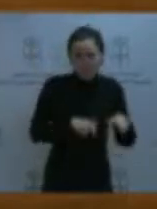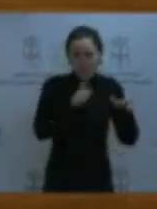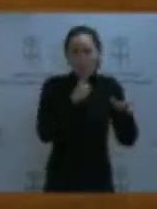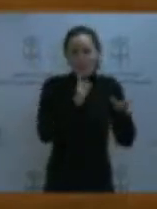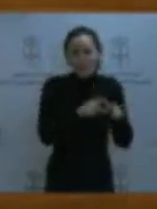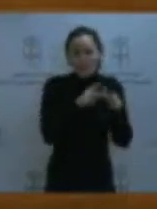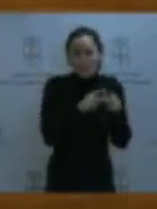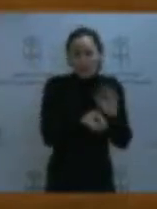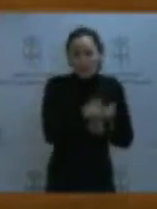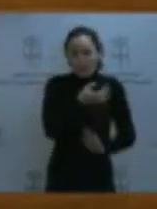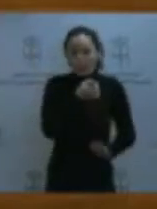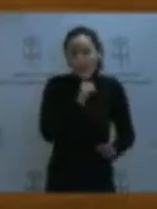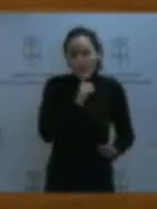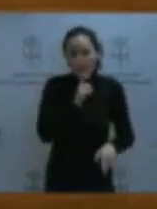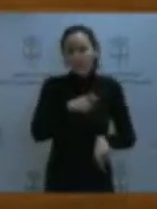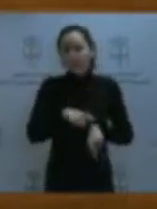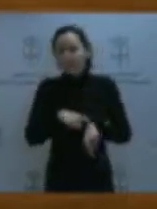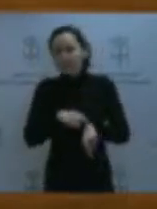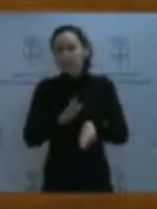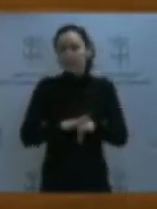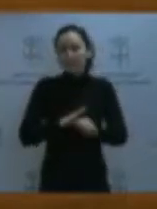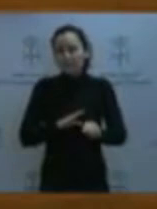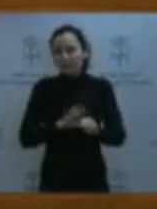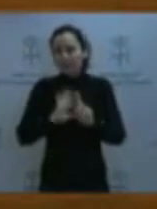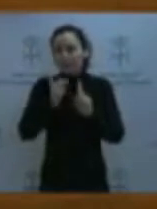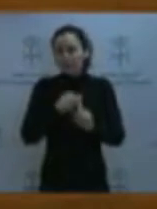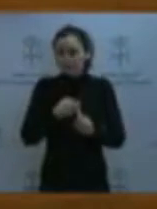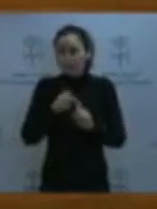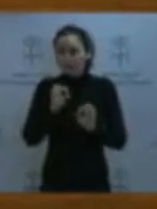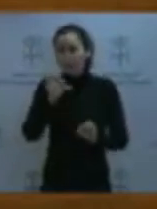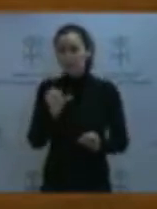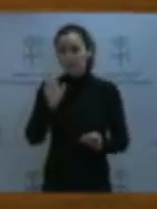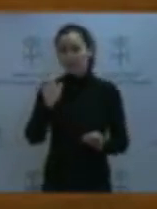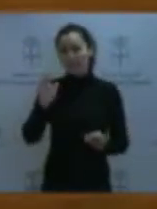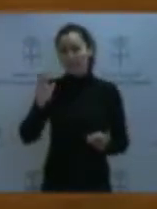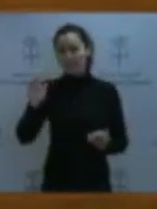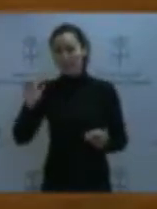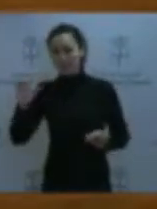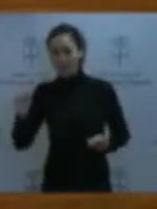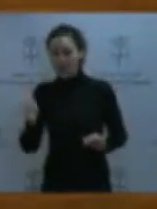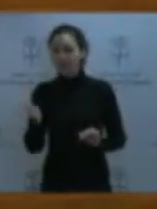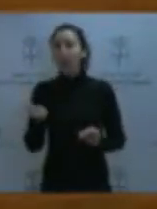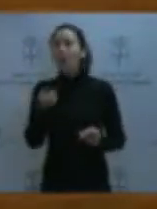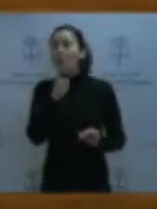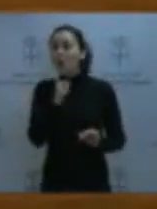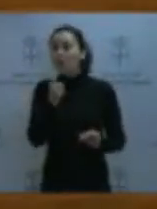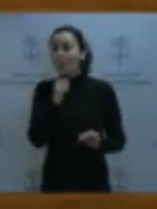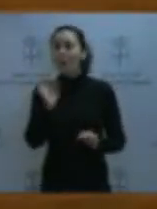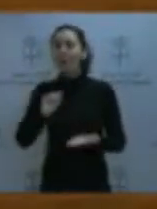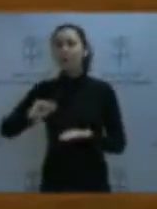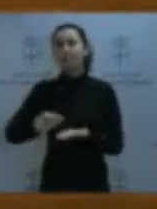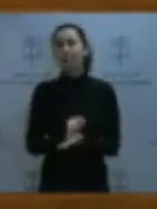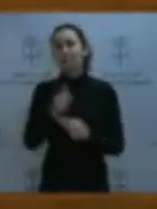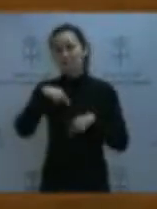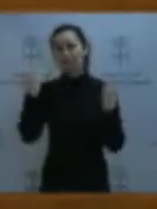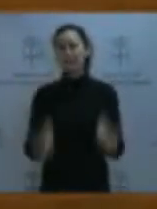social, si de verdad necesitan tiempo para saber cómo resolvemos la situación de los orientadores del SEPEPA o cómo incluimos la contratación pública responsable,